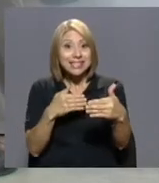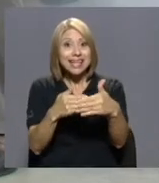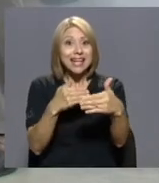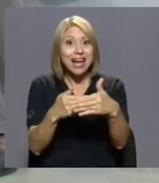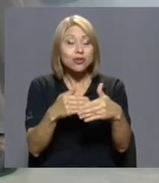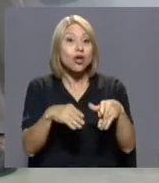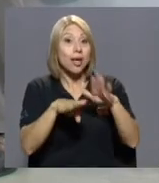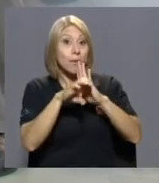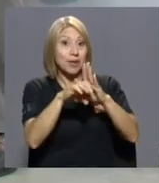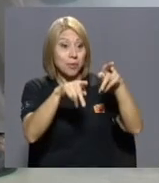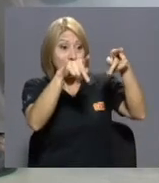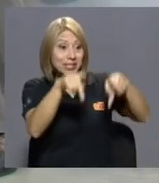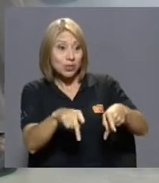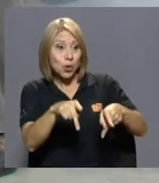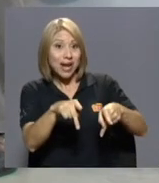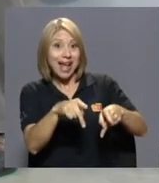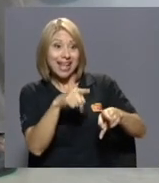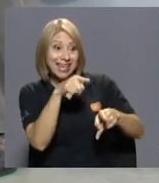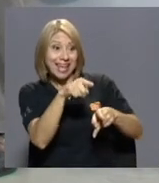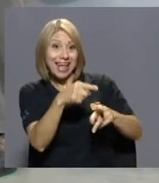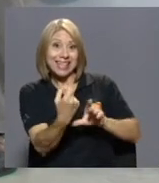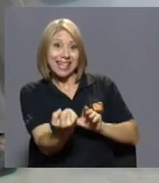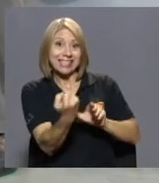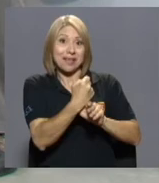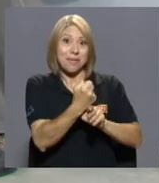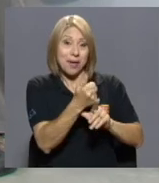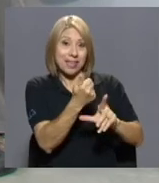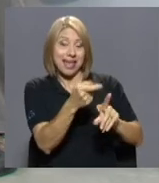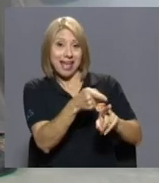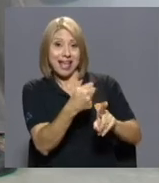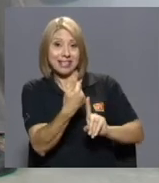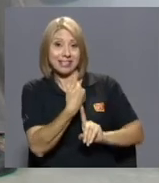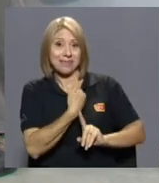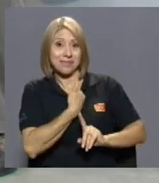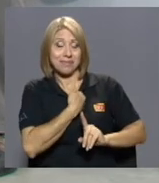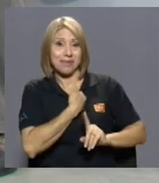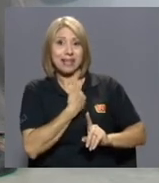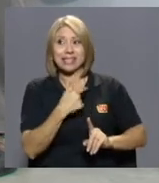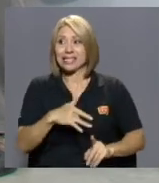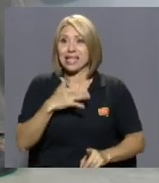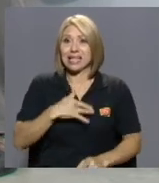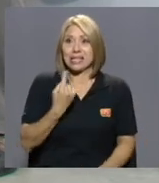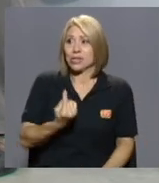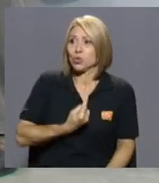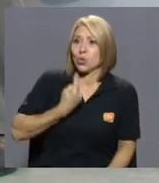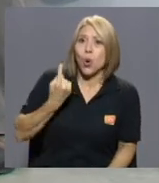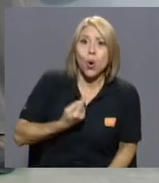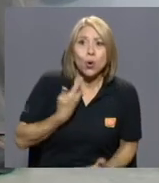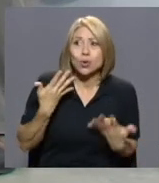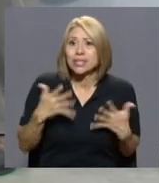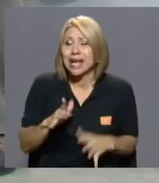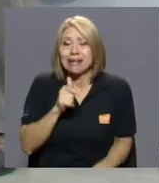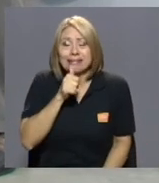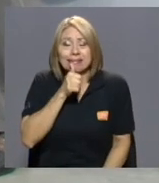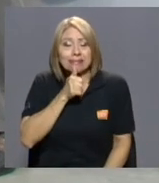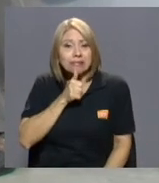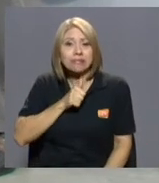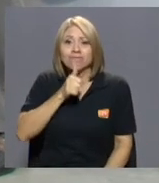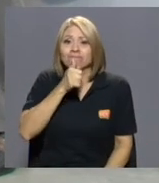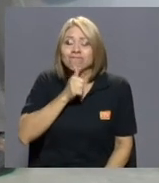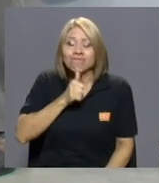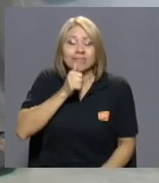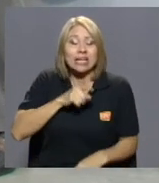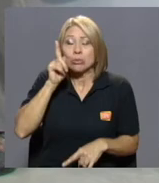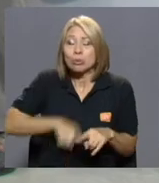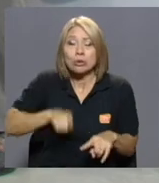que se suicida es porque ya siente que no hay esperanza, que está completamente solo, que ya no soporta, sus recursos fueron sobrepasados por lo que está viviendo. Entonces, desde